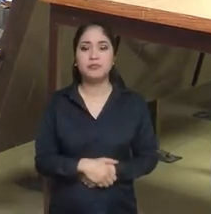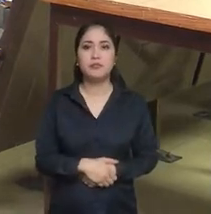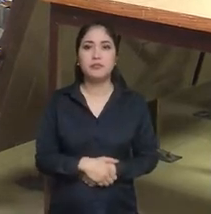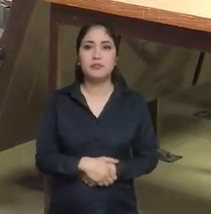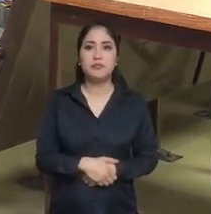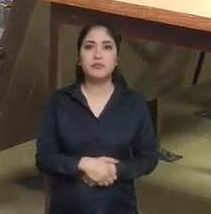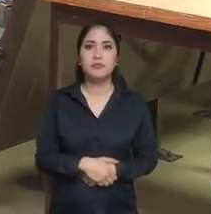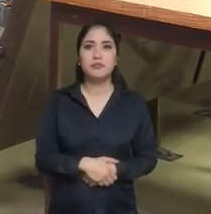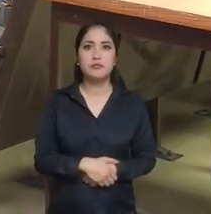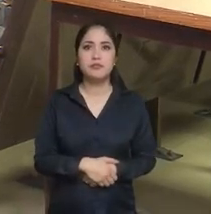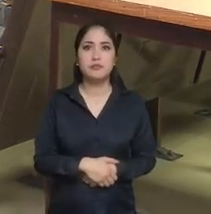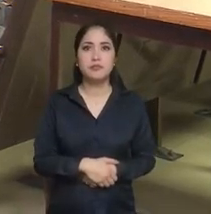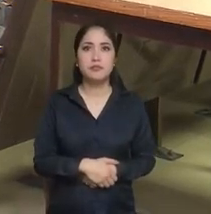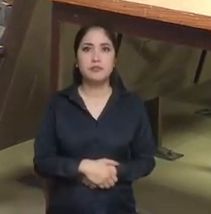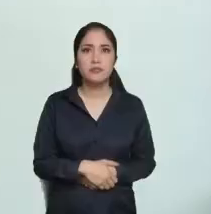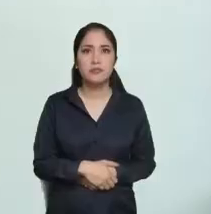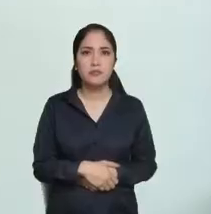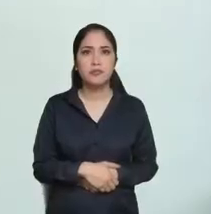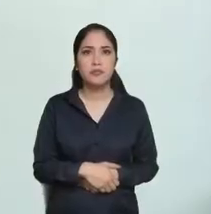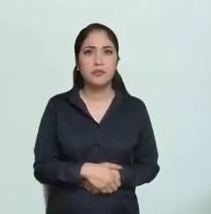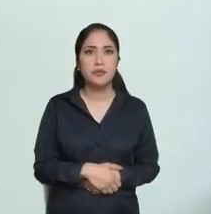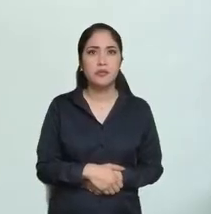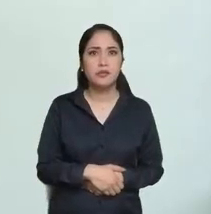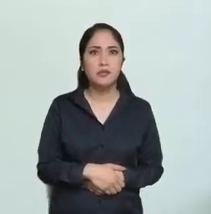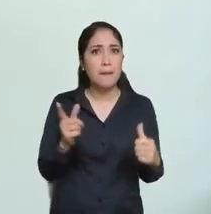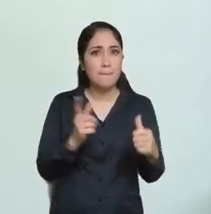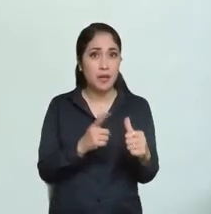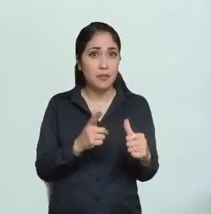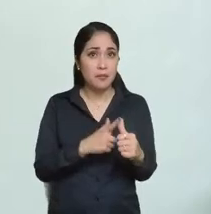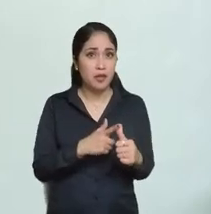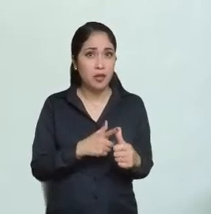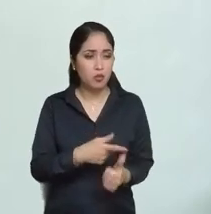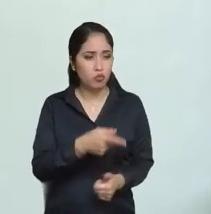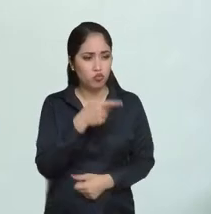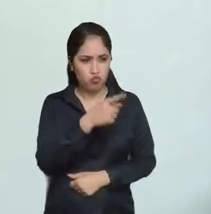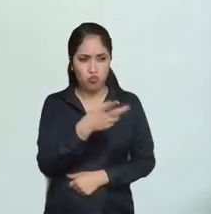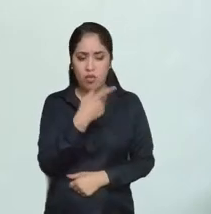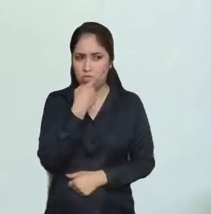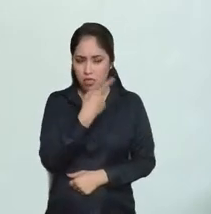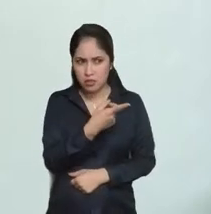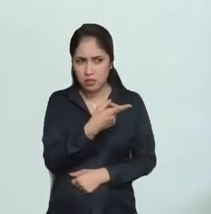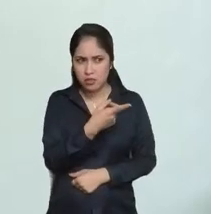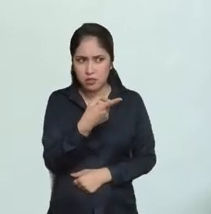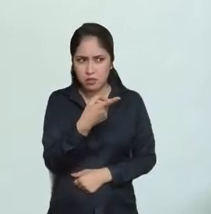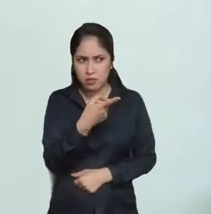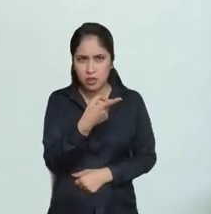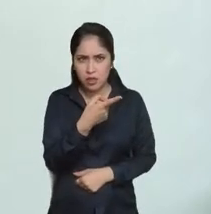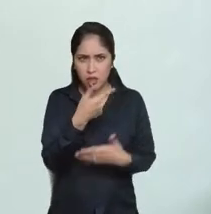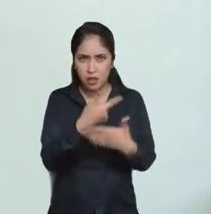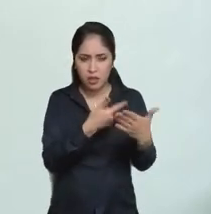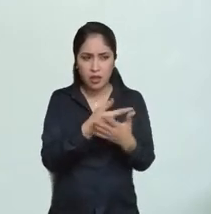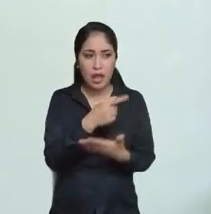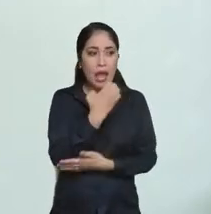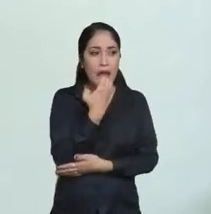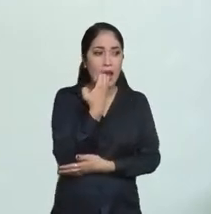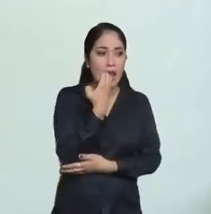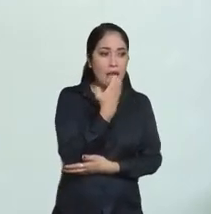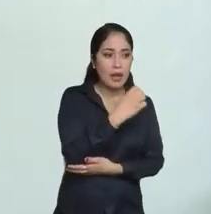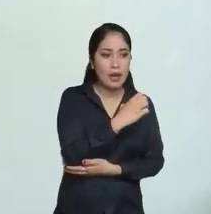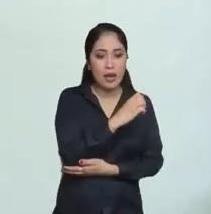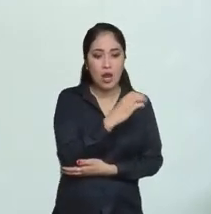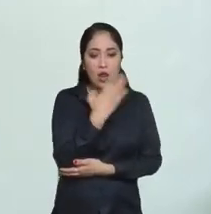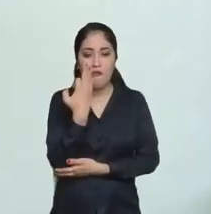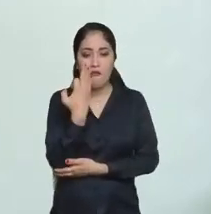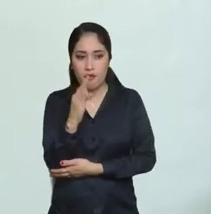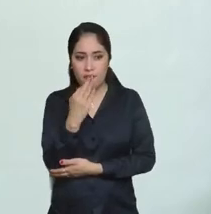Lo primero que habría que puntualizar es que entiendo que el reporte al que hace alusión tiene que ver con enero y febrero de 2023